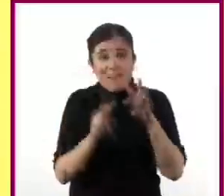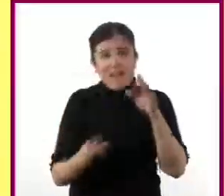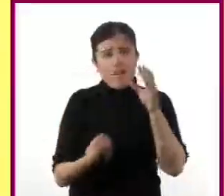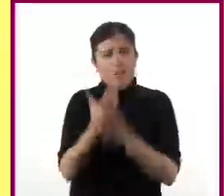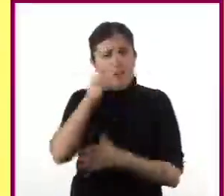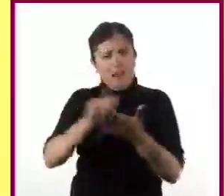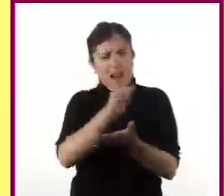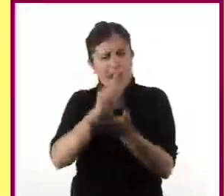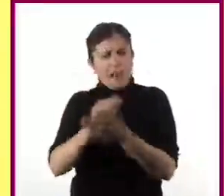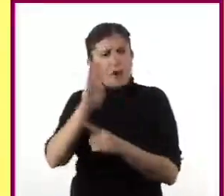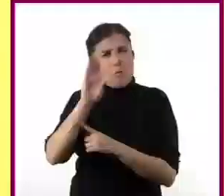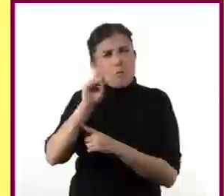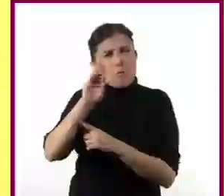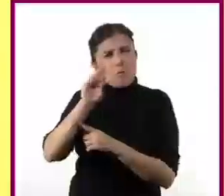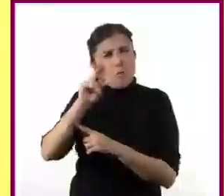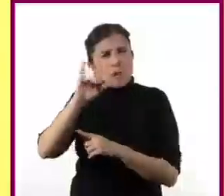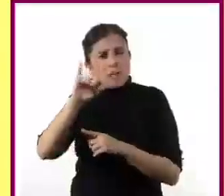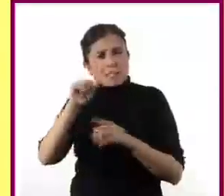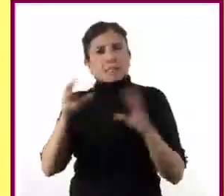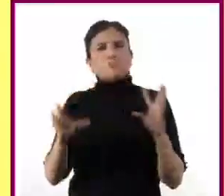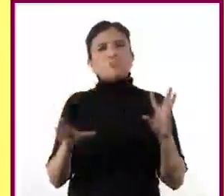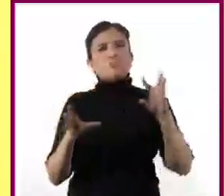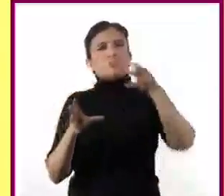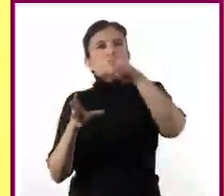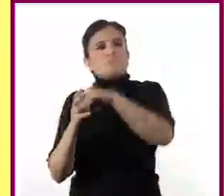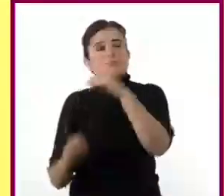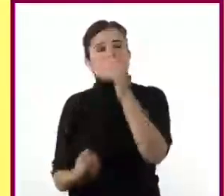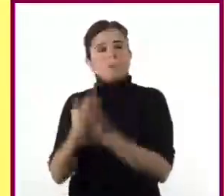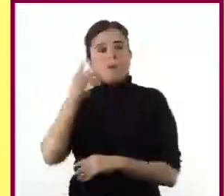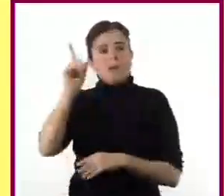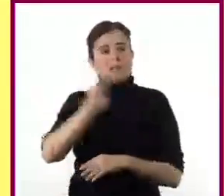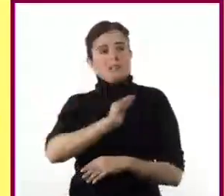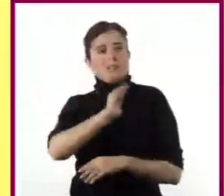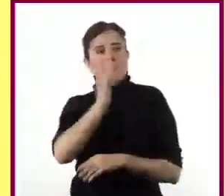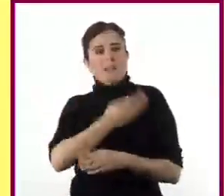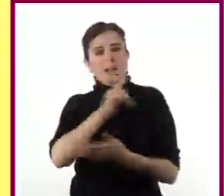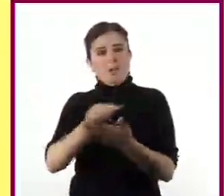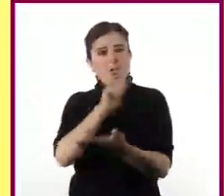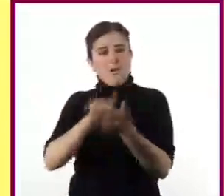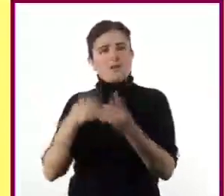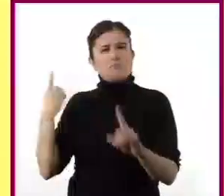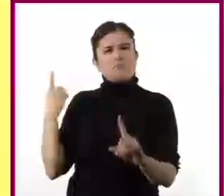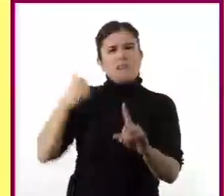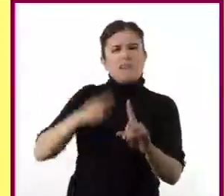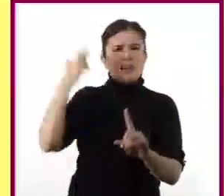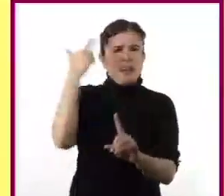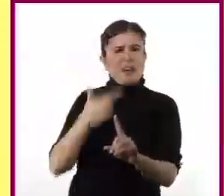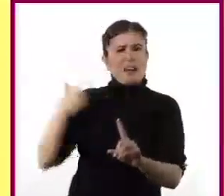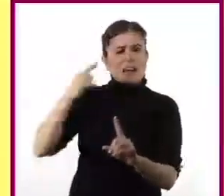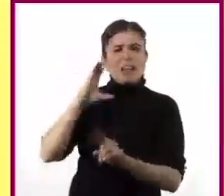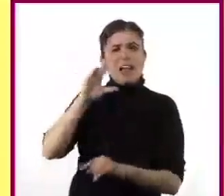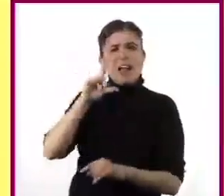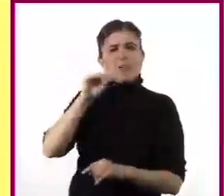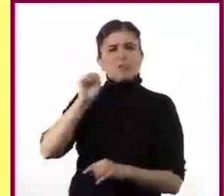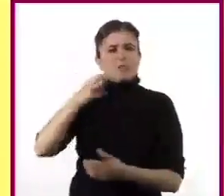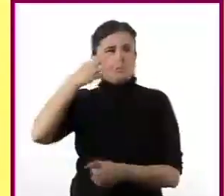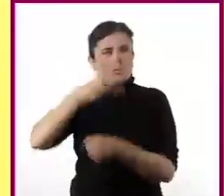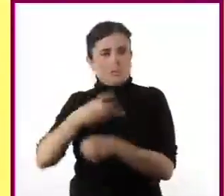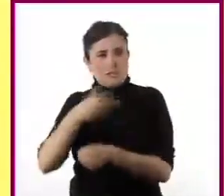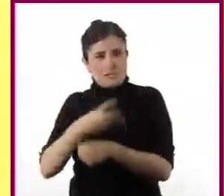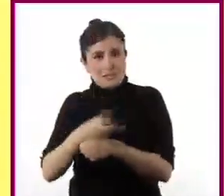reformas borbónicas se implementaron en la Nueva España por indicaciones del rey Carlos III,